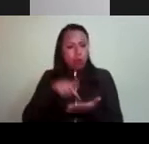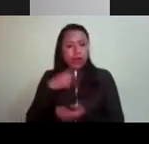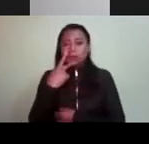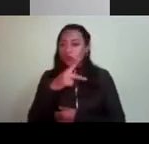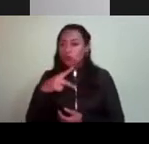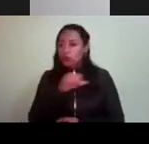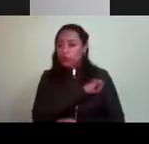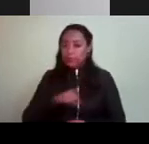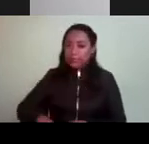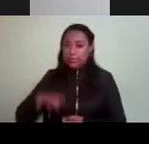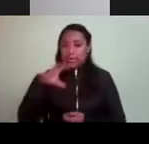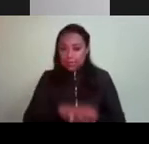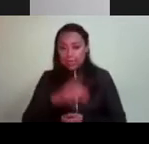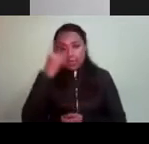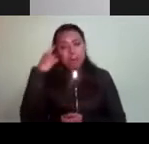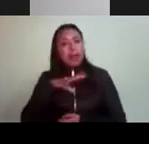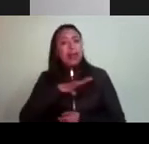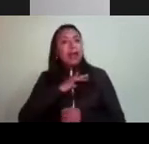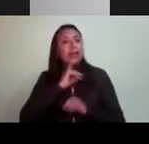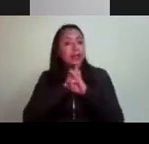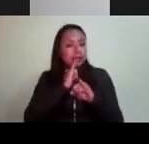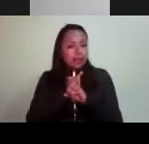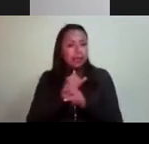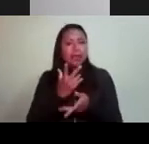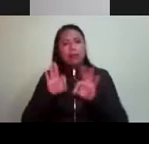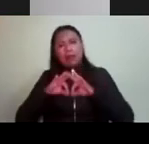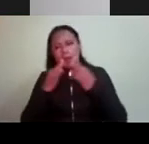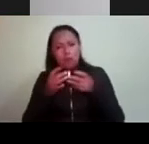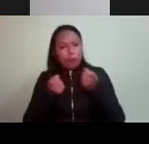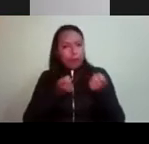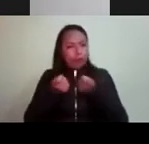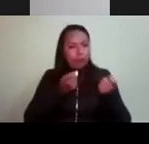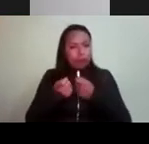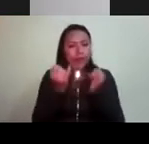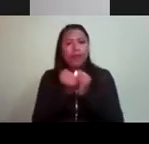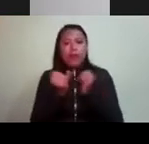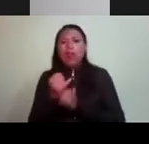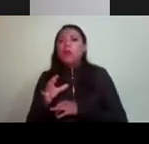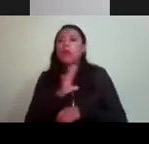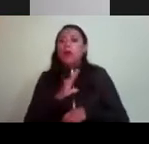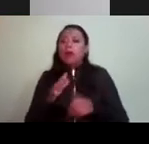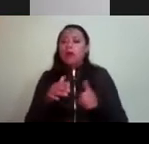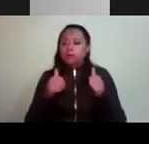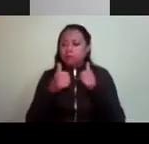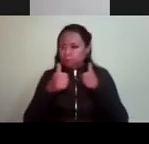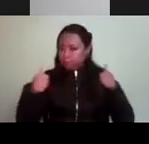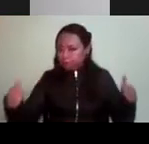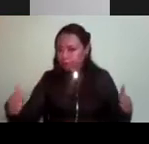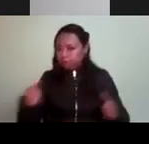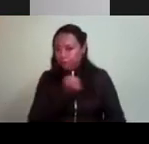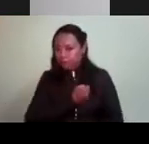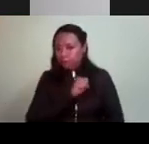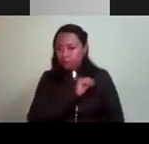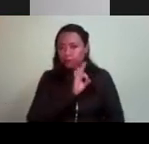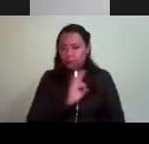manera muy controlada y con sana distancia puedan los niños acudir. Y también es muy